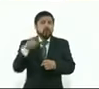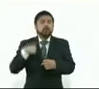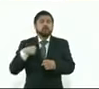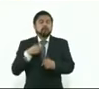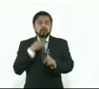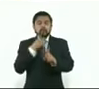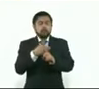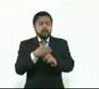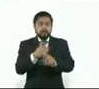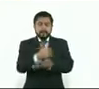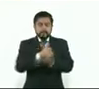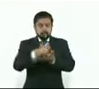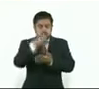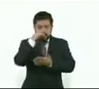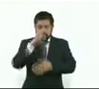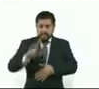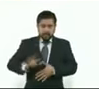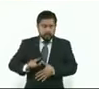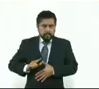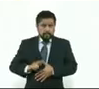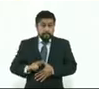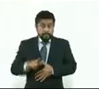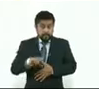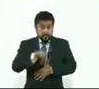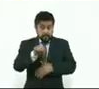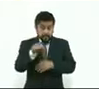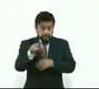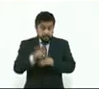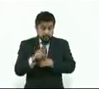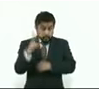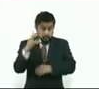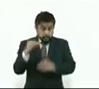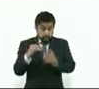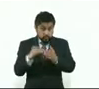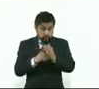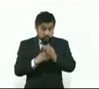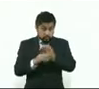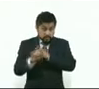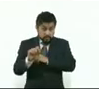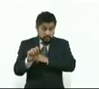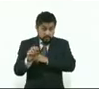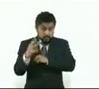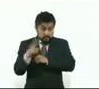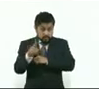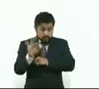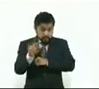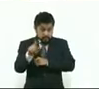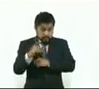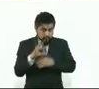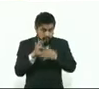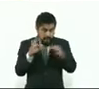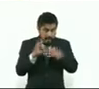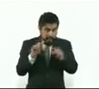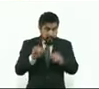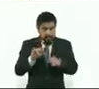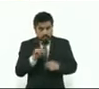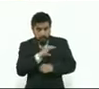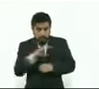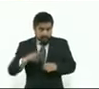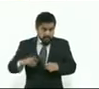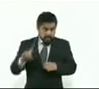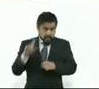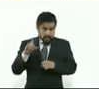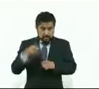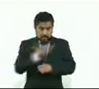el 2023 que ya pueda hablar libremente sobre este tema? Pues ya veremos en 2023. Okay. Y sobre otro tema,